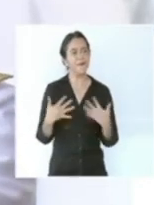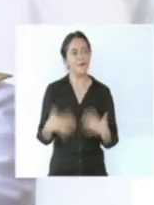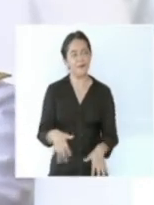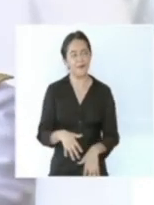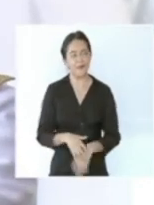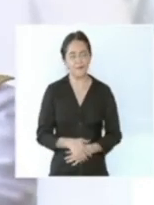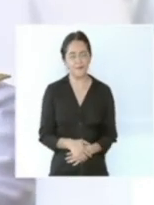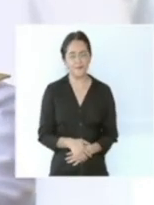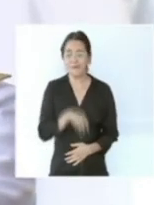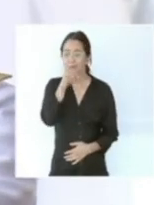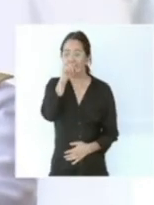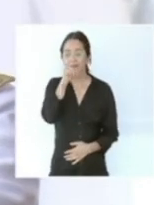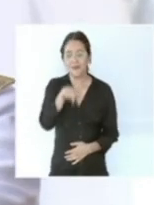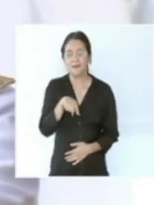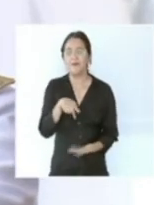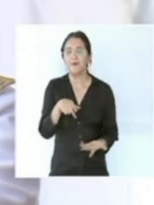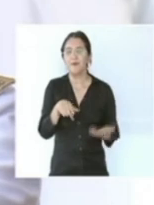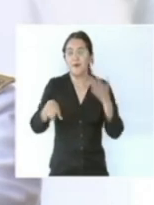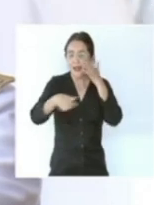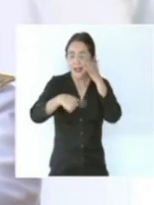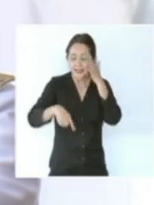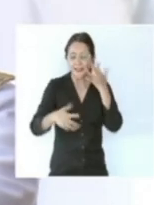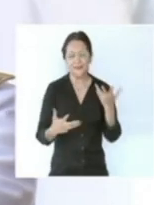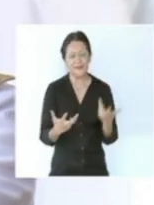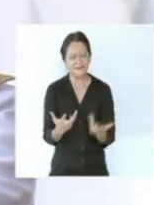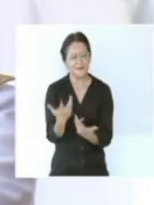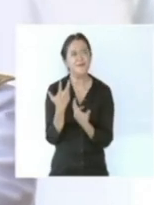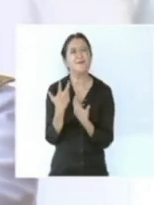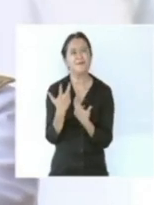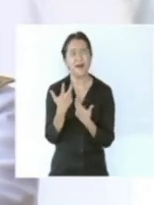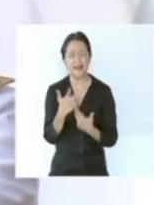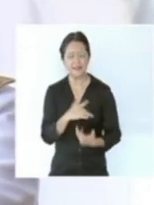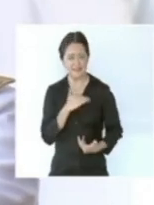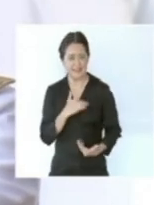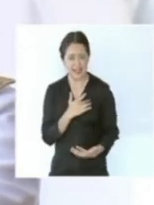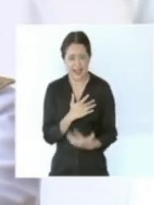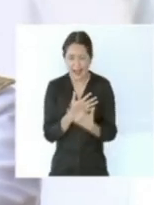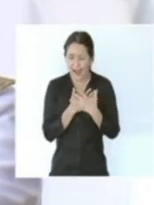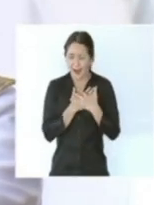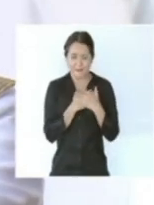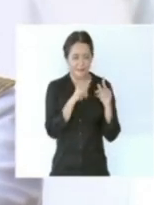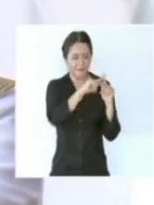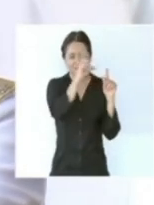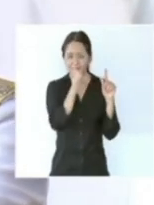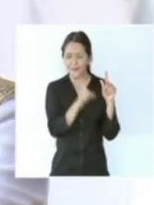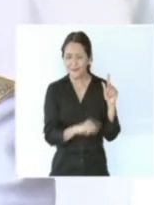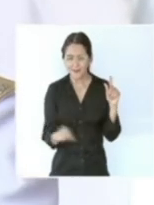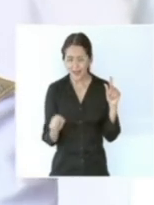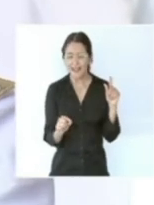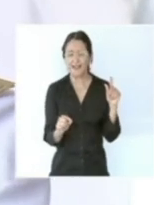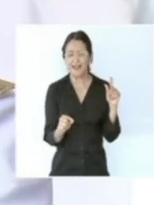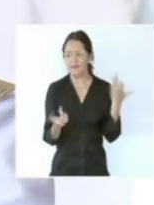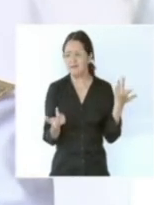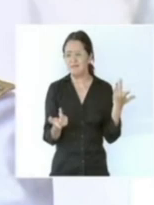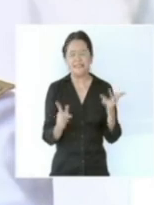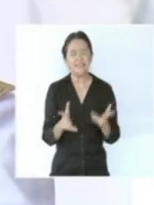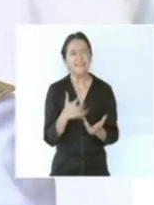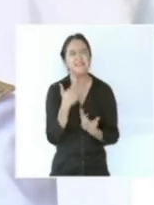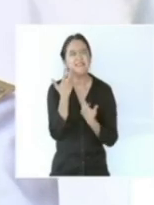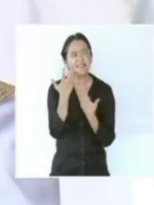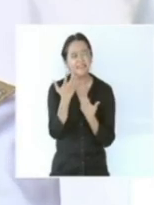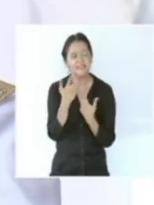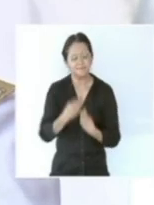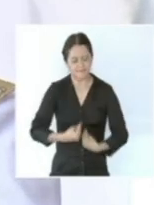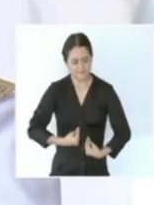y así de glorioso es el amor patrio que actualmente nos guía a darlo todo